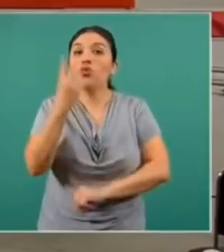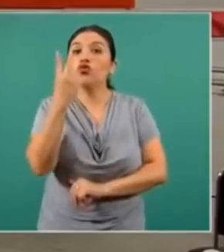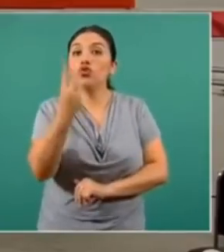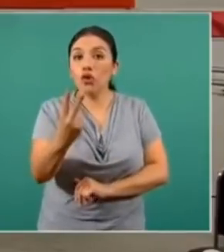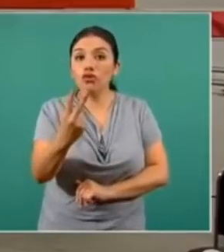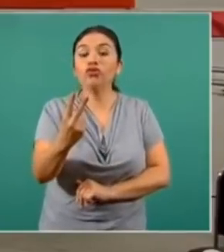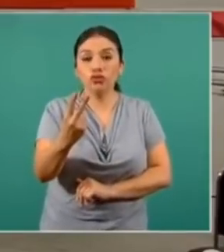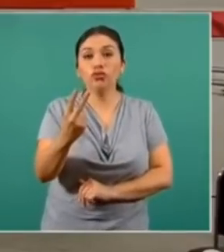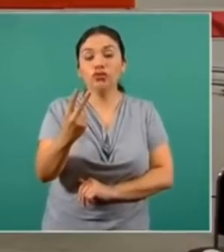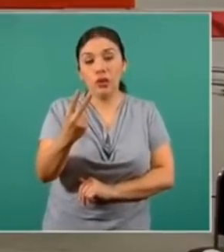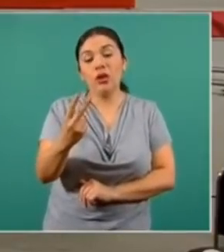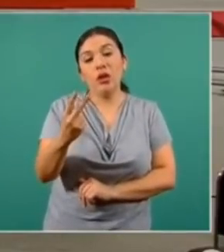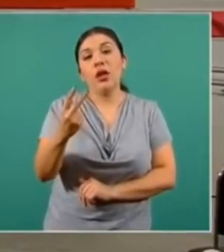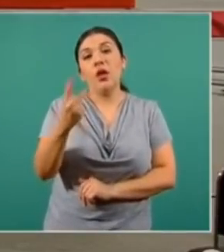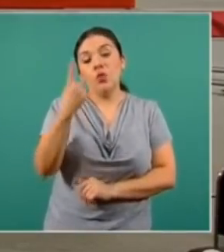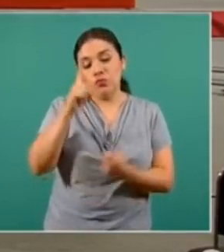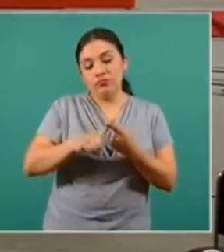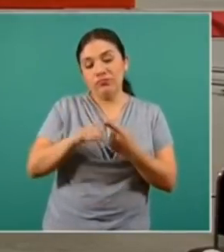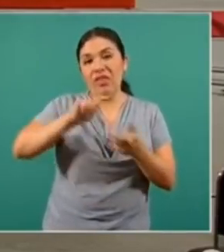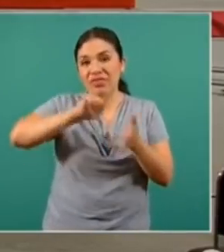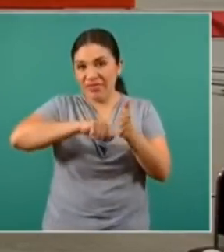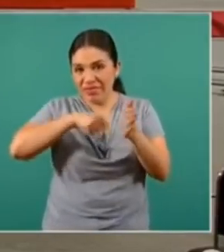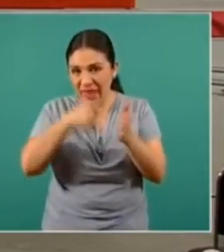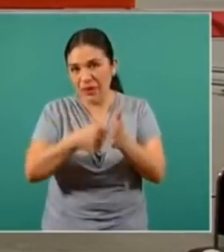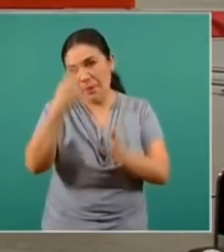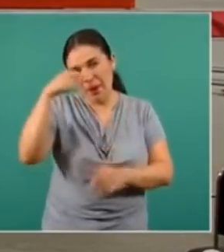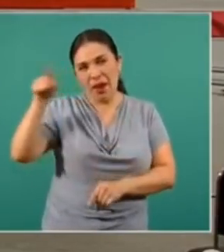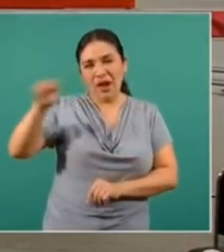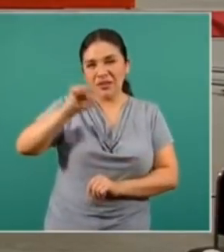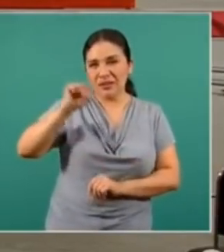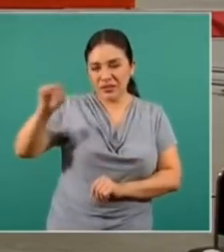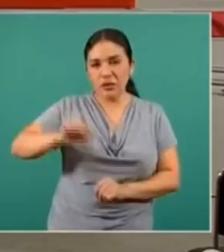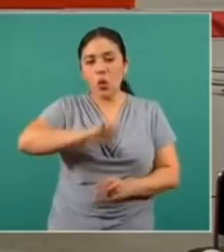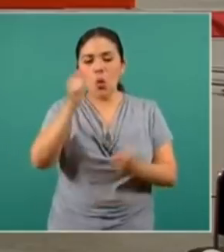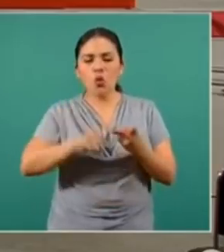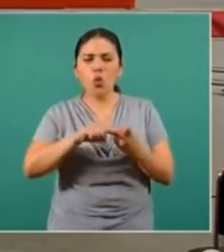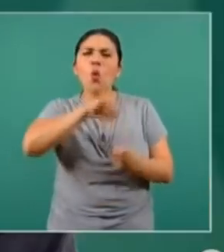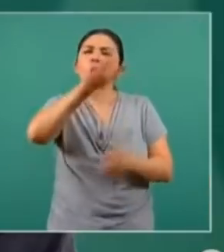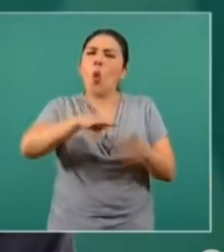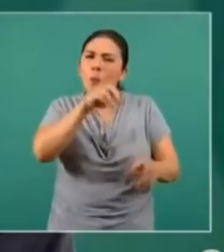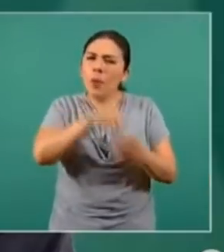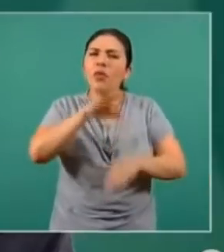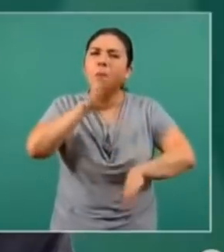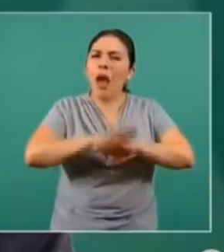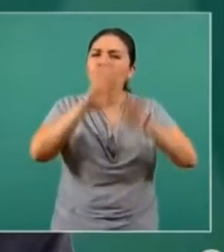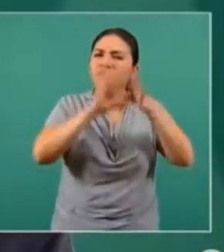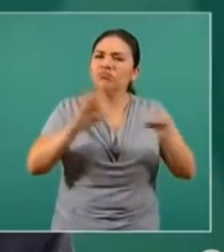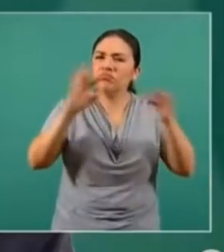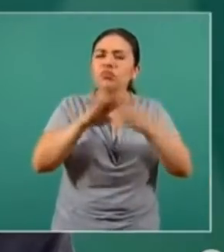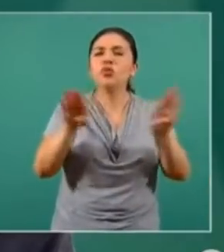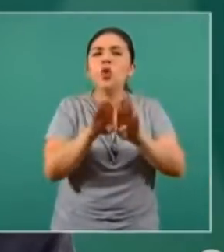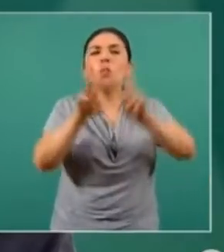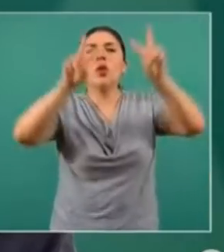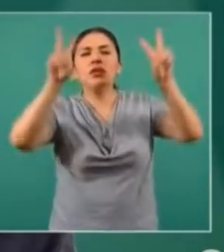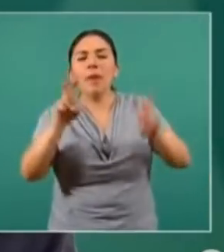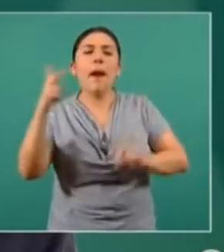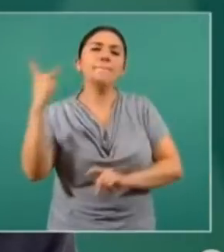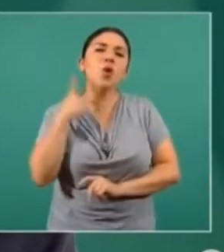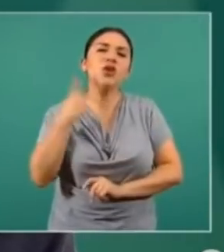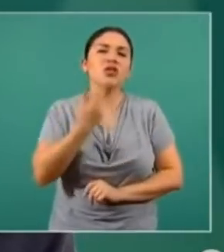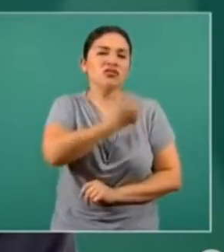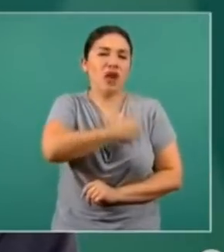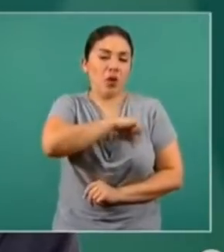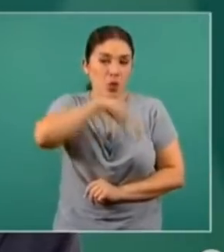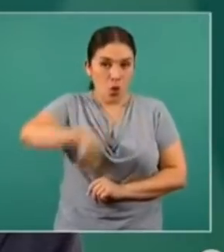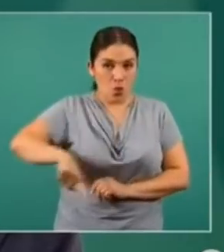espacios diferentes, uno técnico en la Secretaría de Salud y otro más general, más amplio, para hablar de la política de salud del